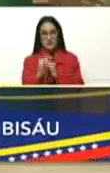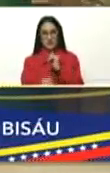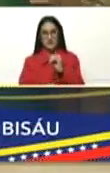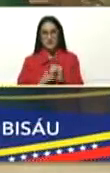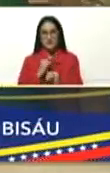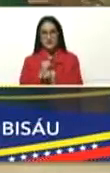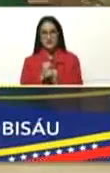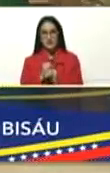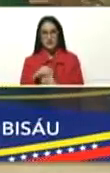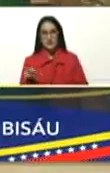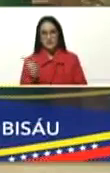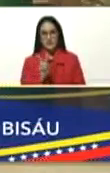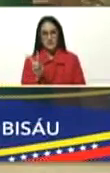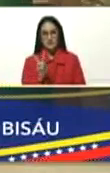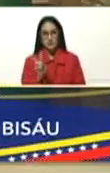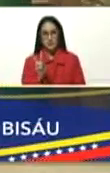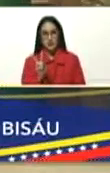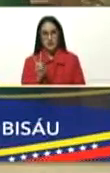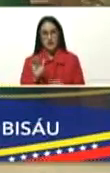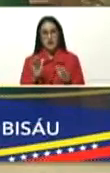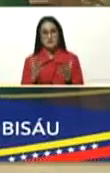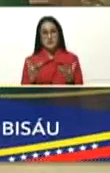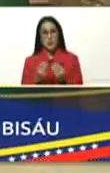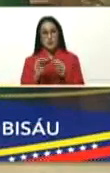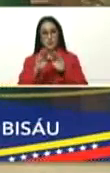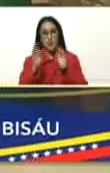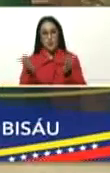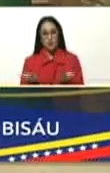internacionales de Venezuela con el mundo